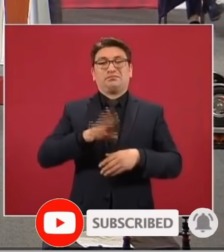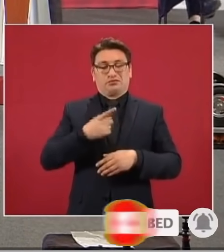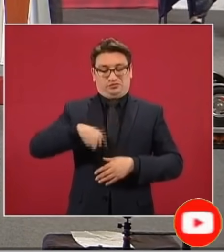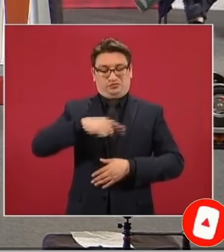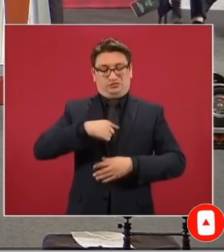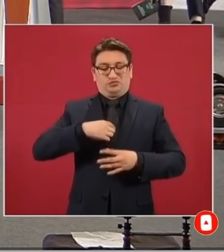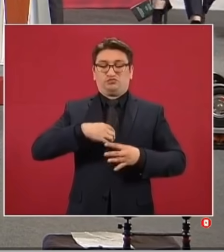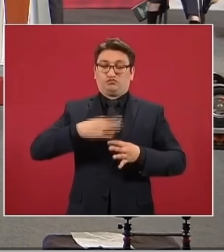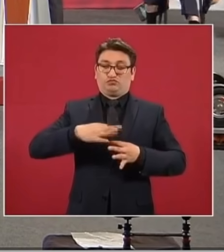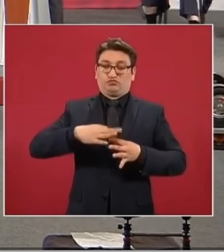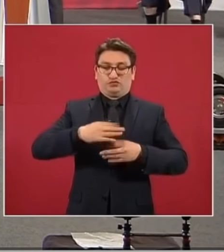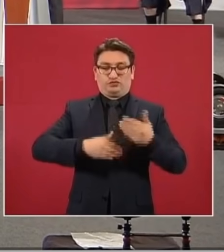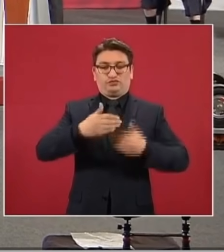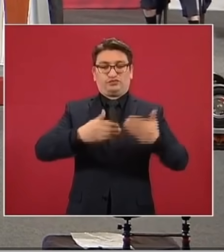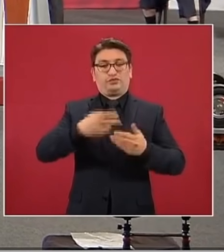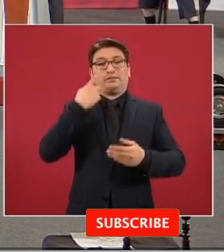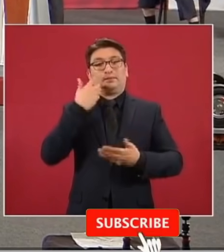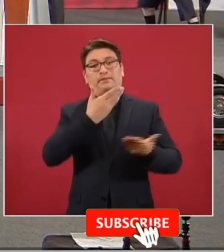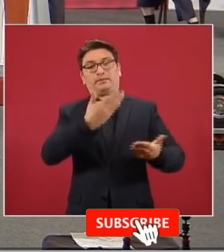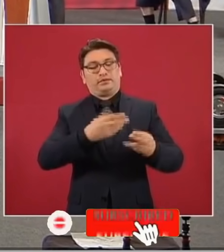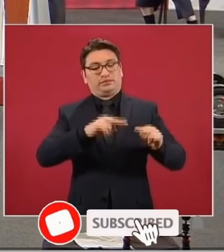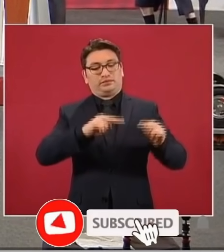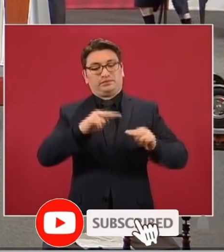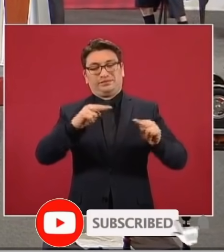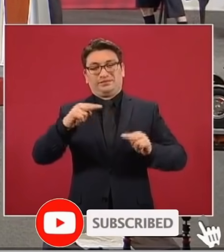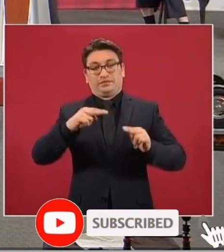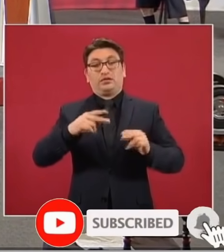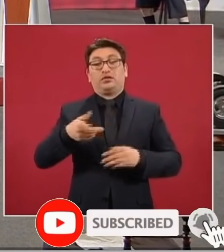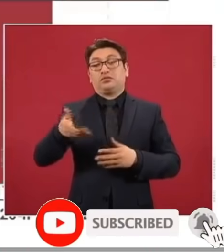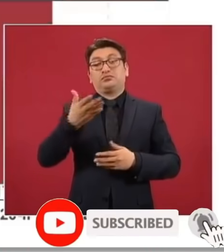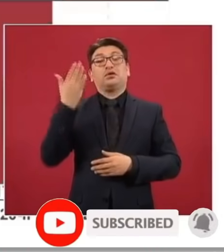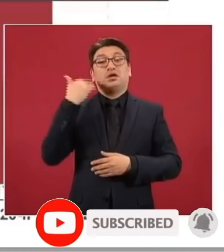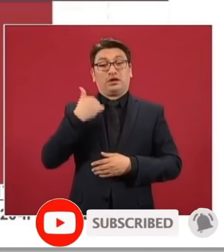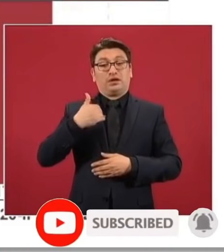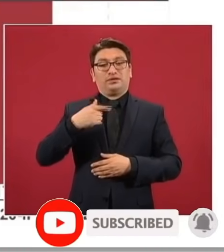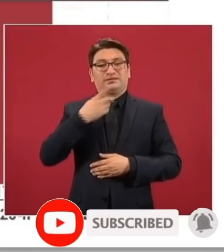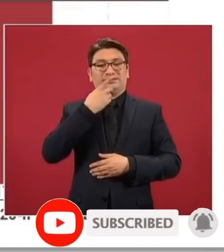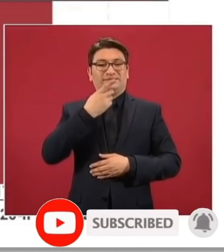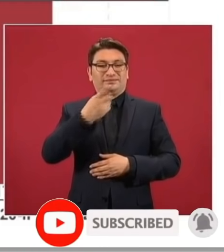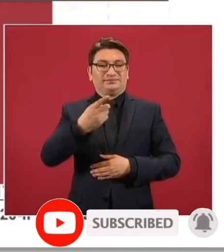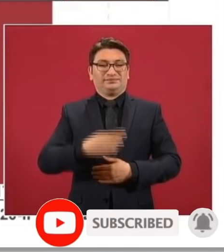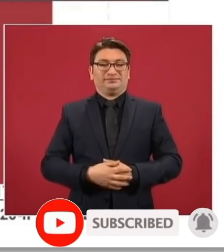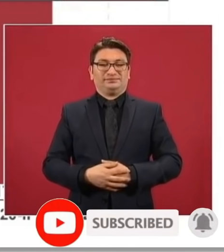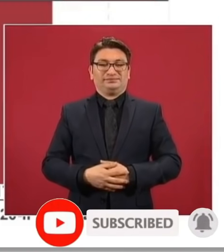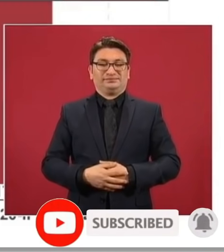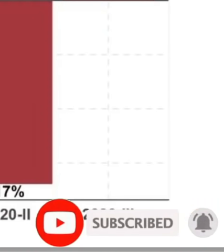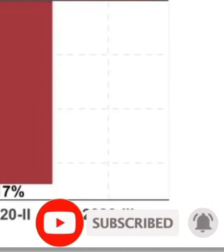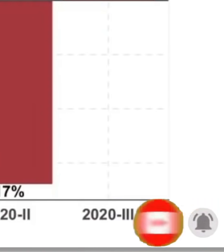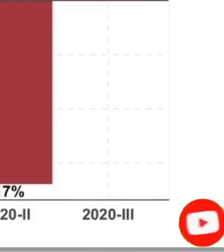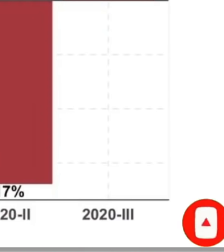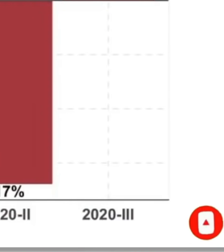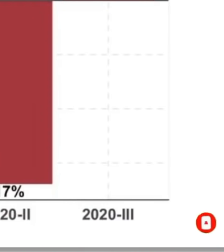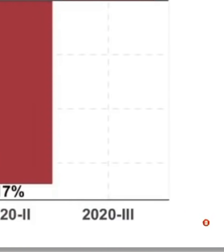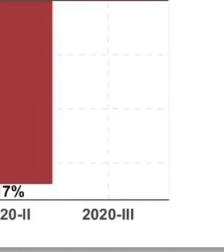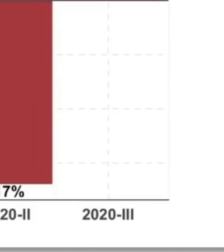pronóstico. Mire, esta es la crisis, lo que dijimos, nos vamos a ir al hoyo, como